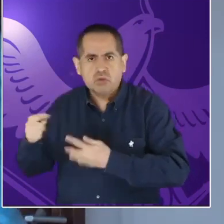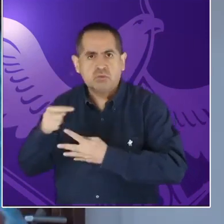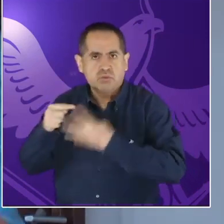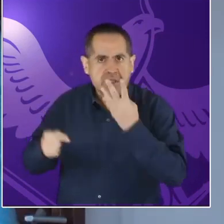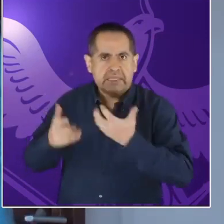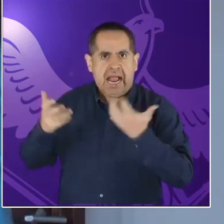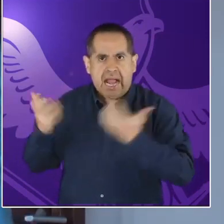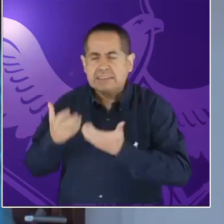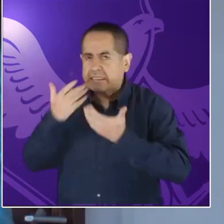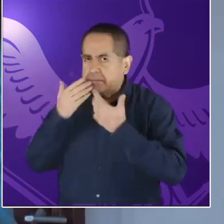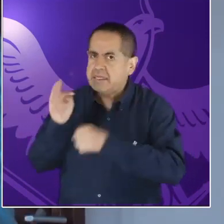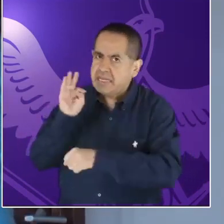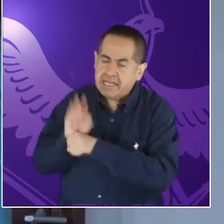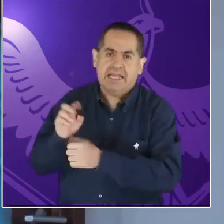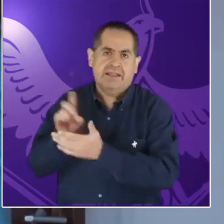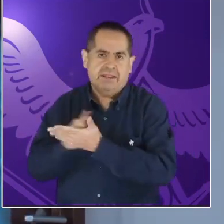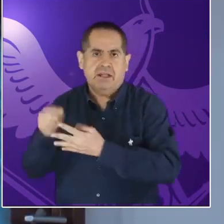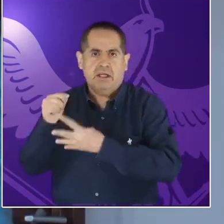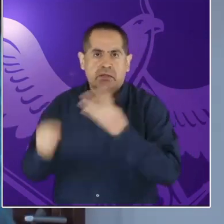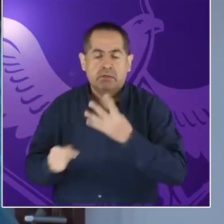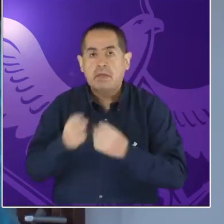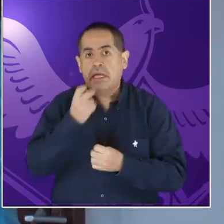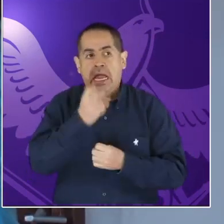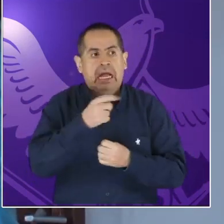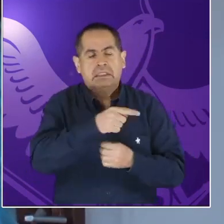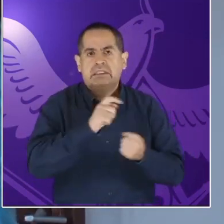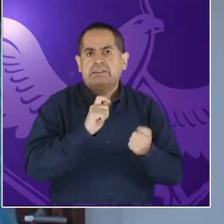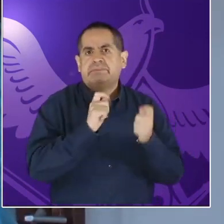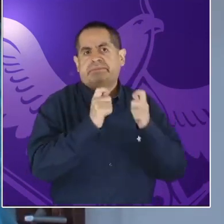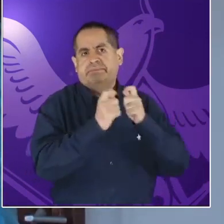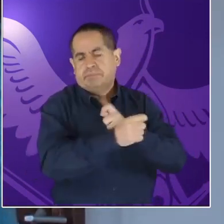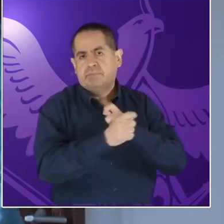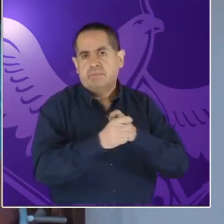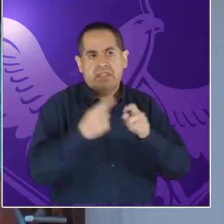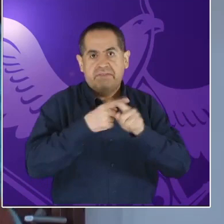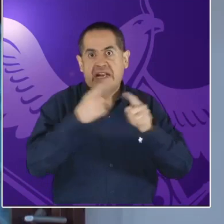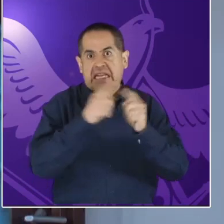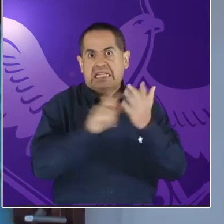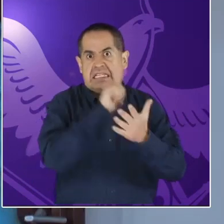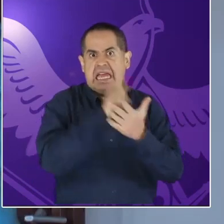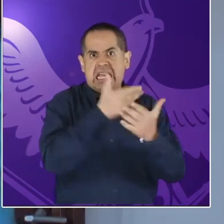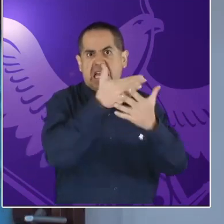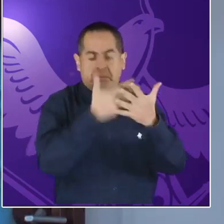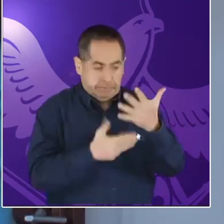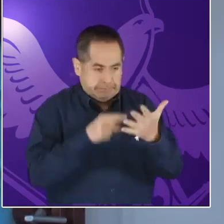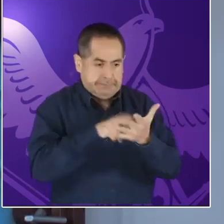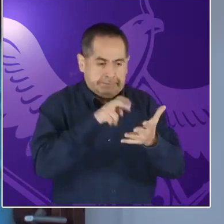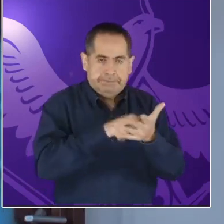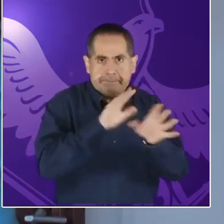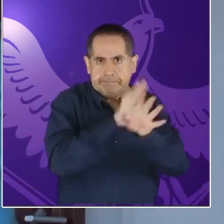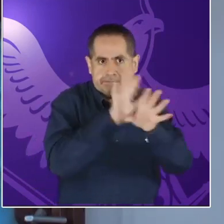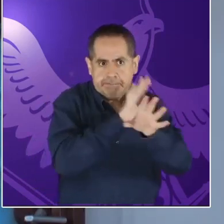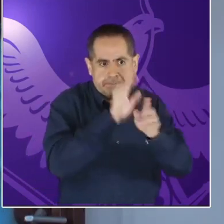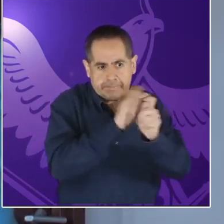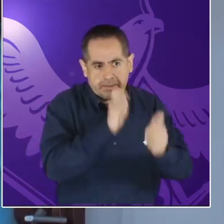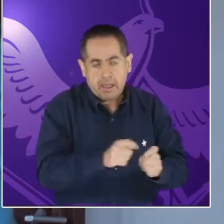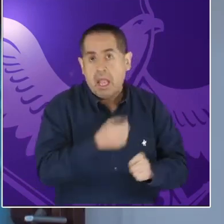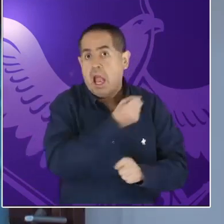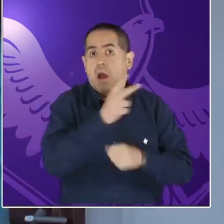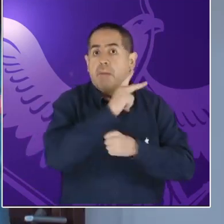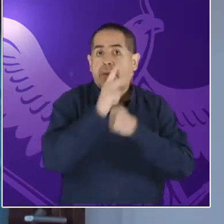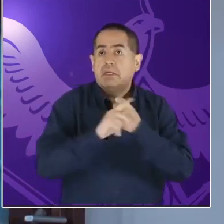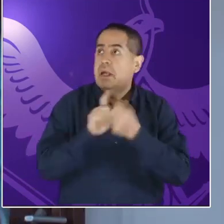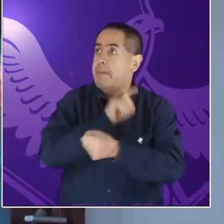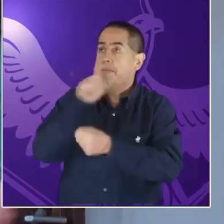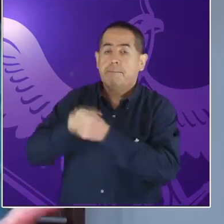y dar garantías para su ejercicio, se produce un giro copernicano en todas las legislaciones